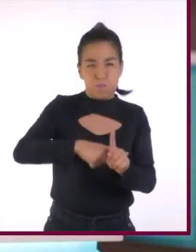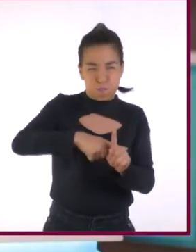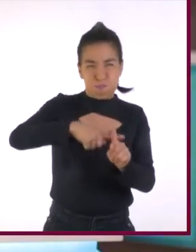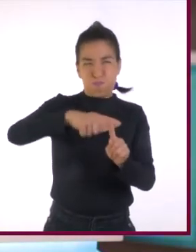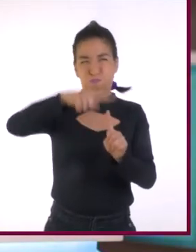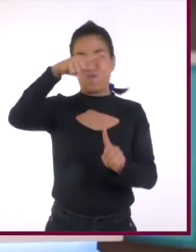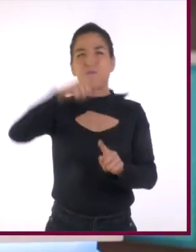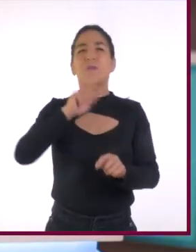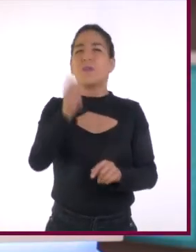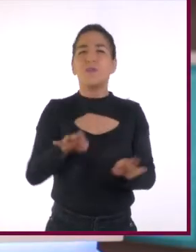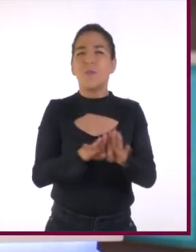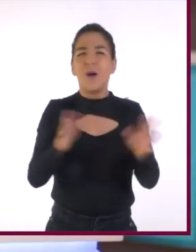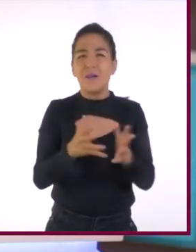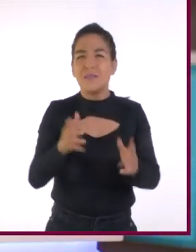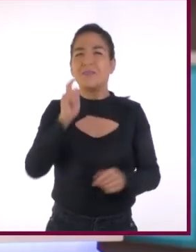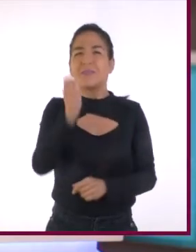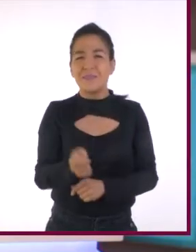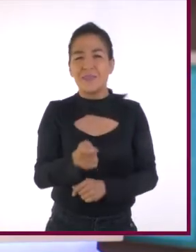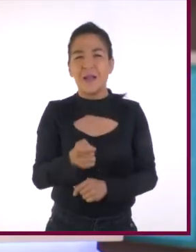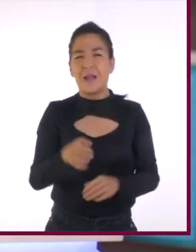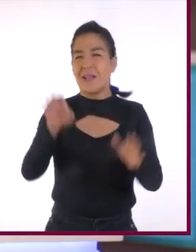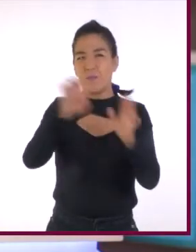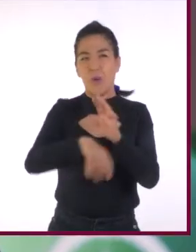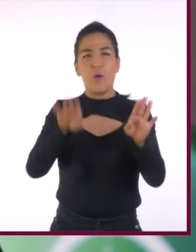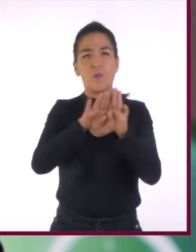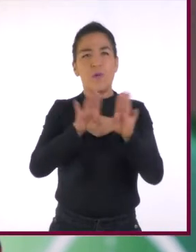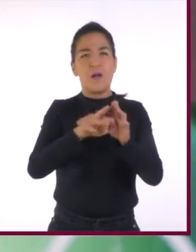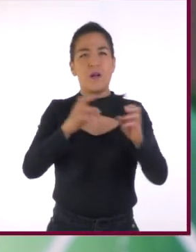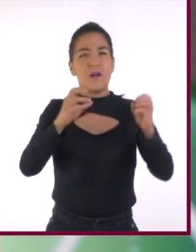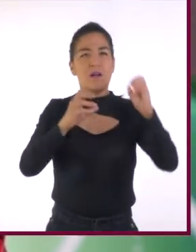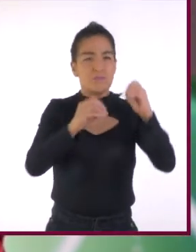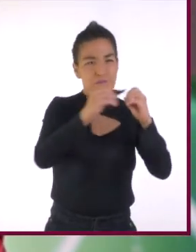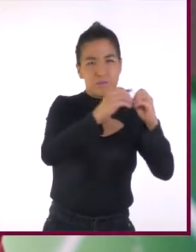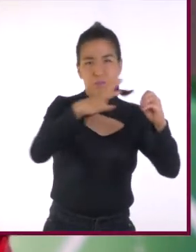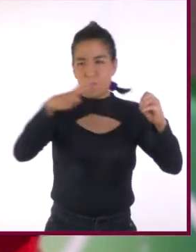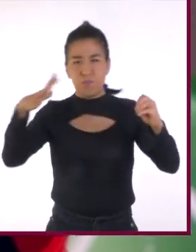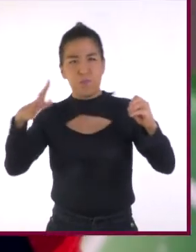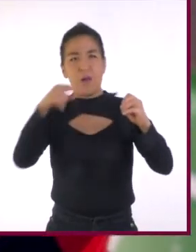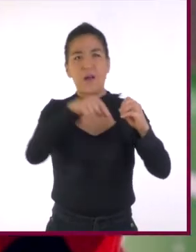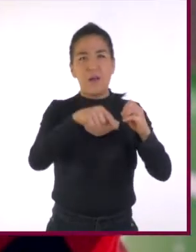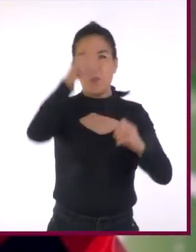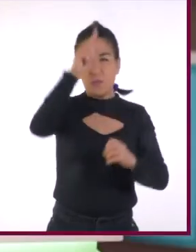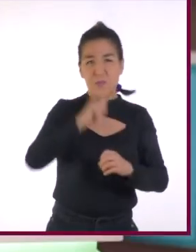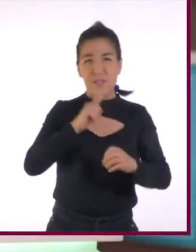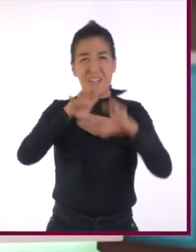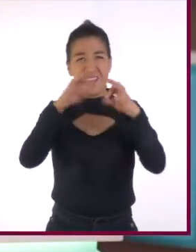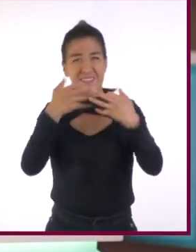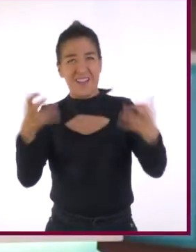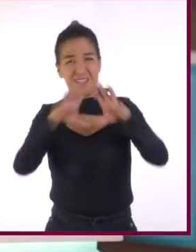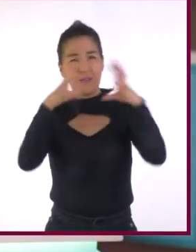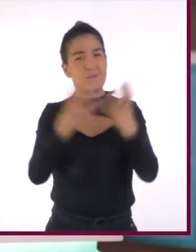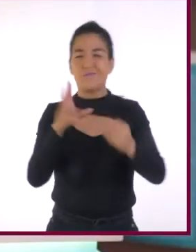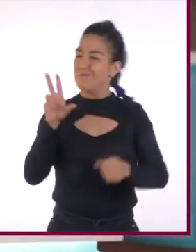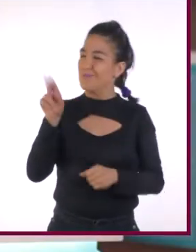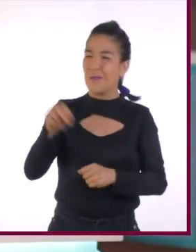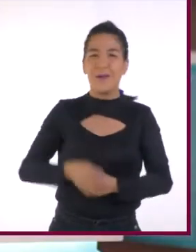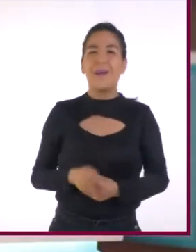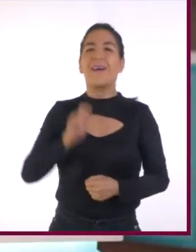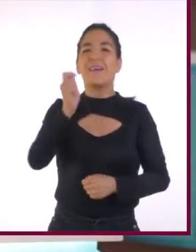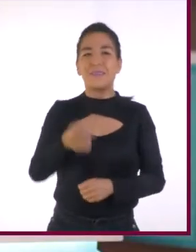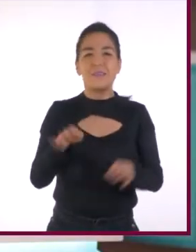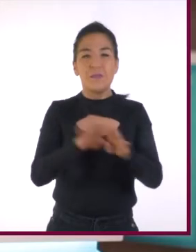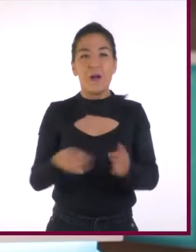de masa, y haces una lombriz un poco rara con un chipote de un lado más grande, el centro de masa cambió completamente, ¿no? Entonces, el